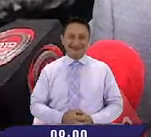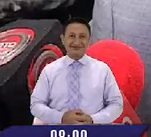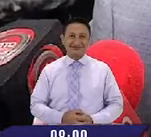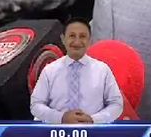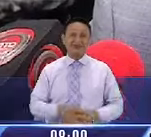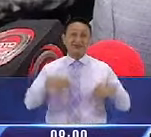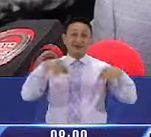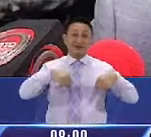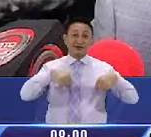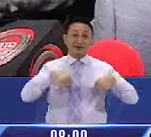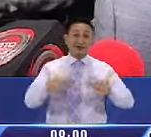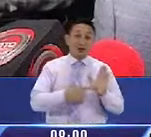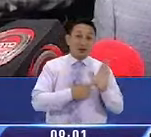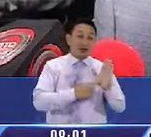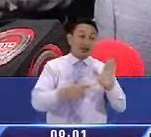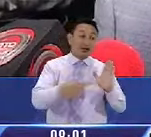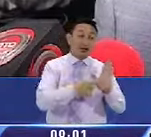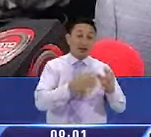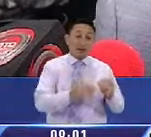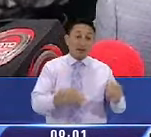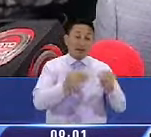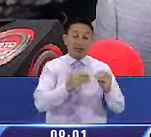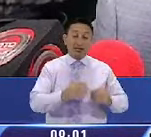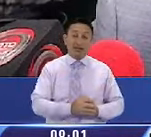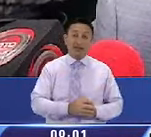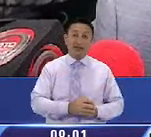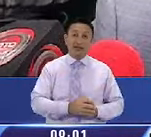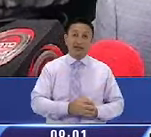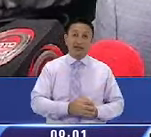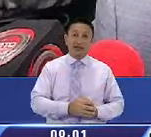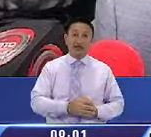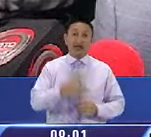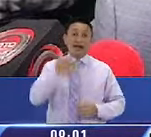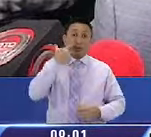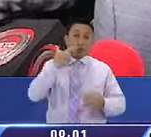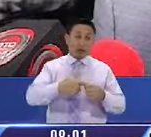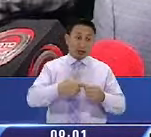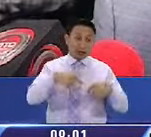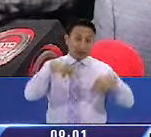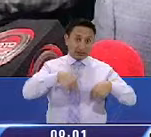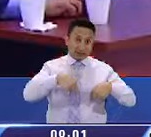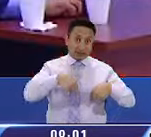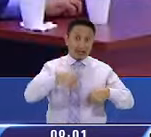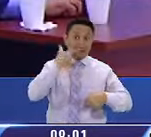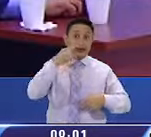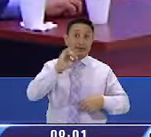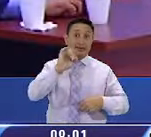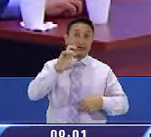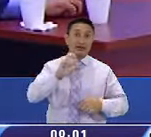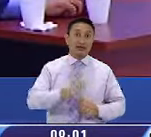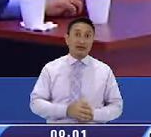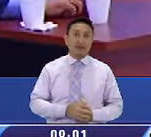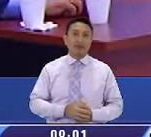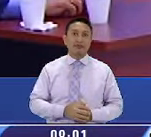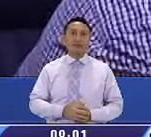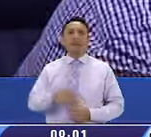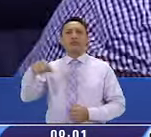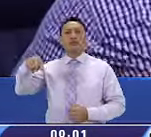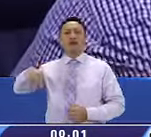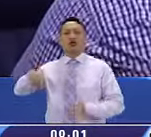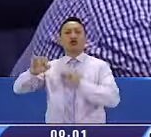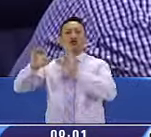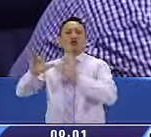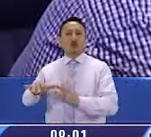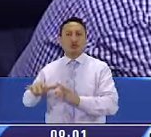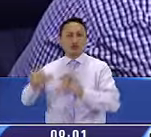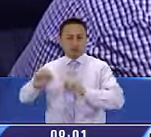Que esto se traduce en un incremento al galón del combustible, al galón del diésel. Acá, sin embargo, el